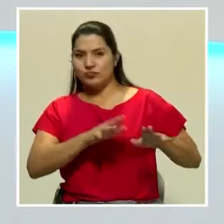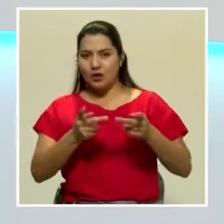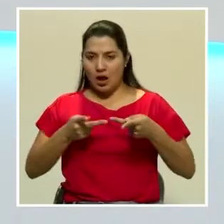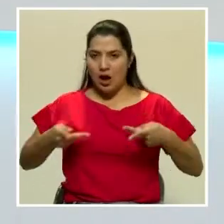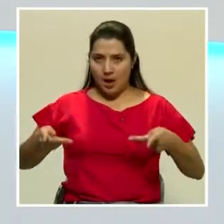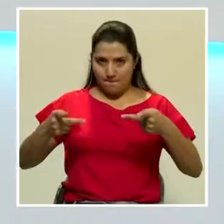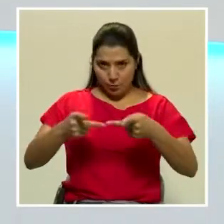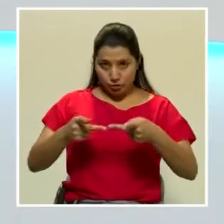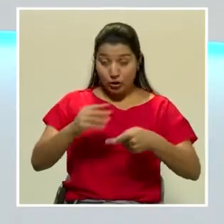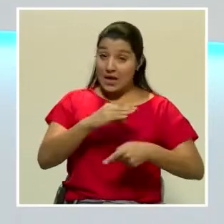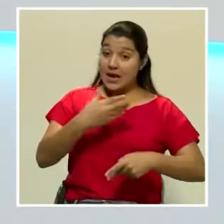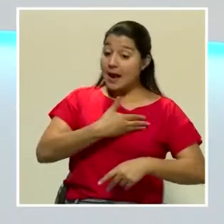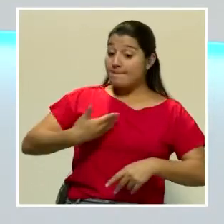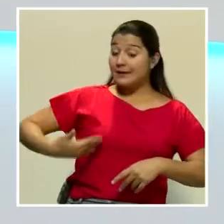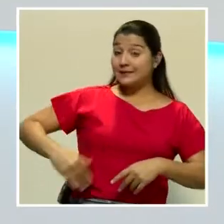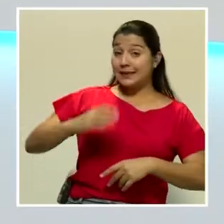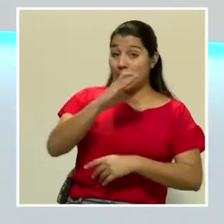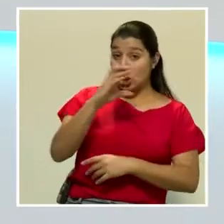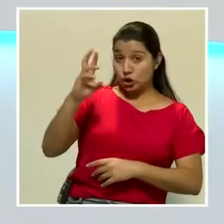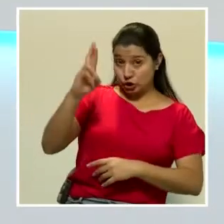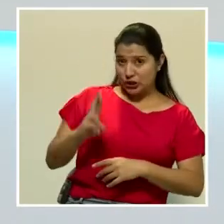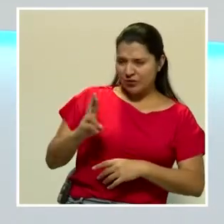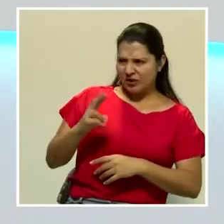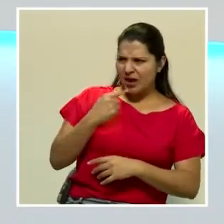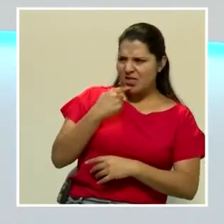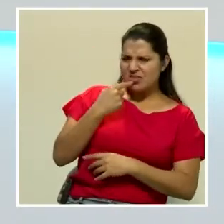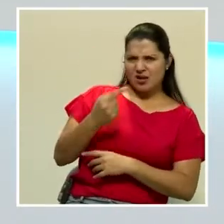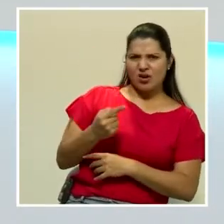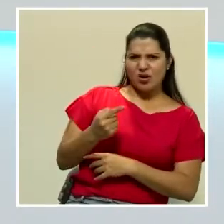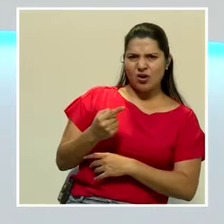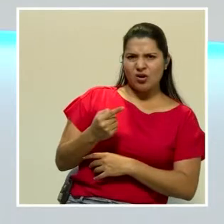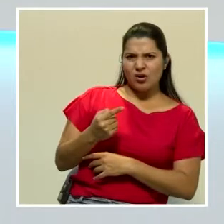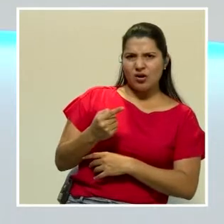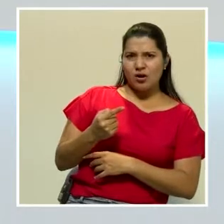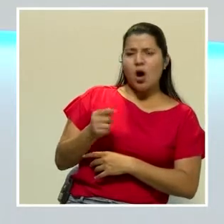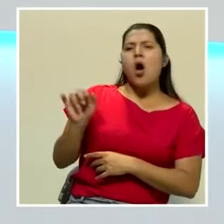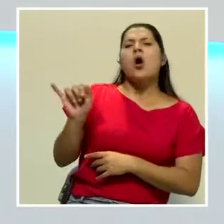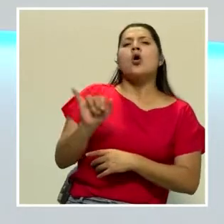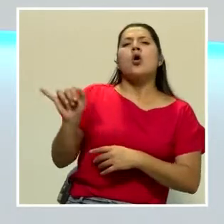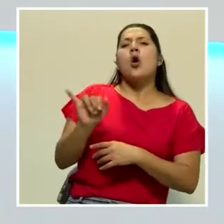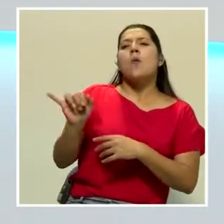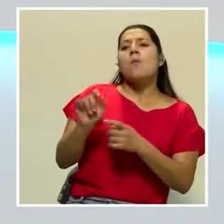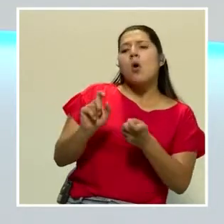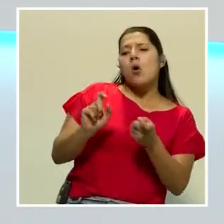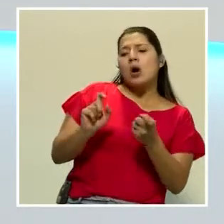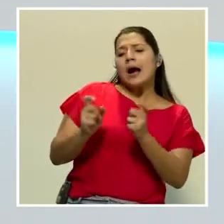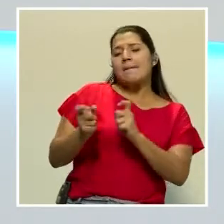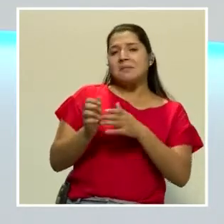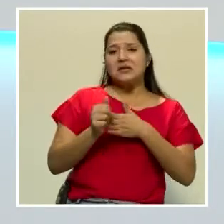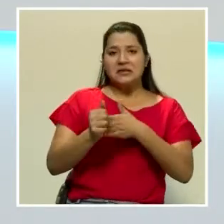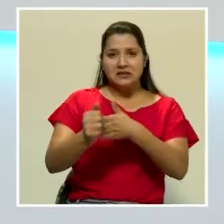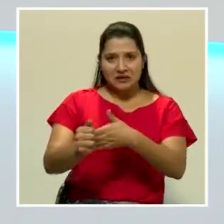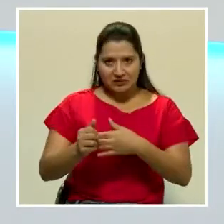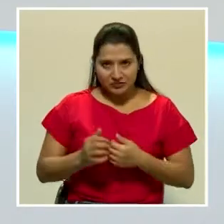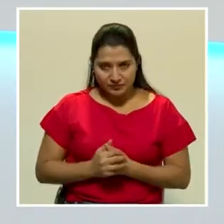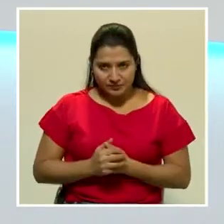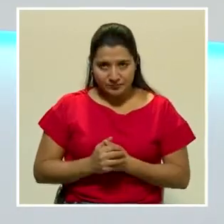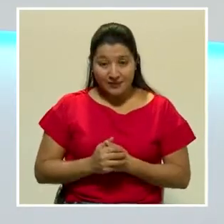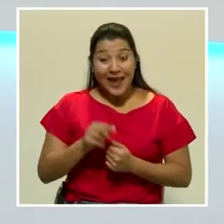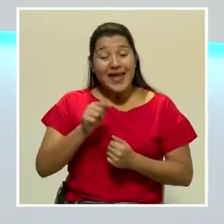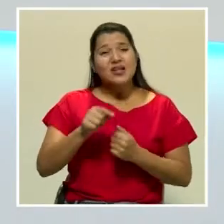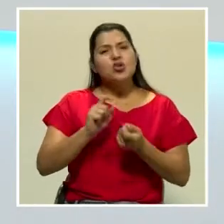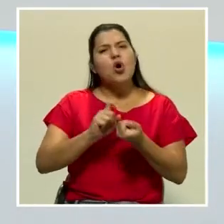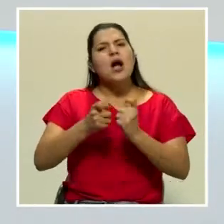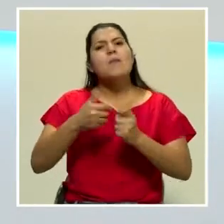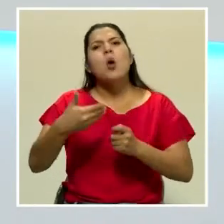que el presidente de la República lo catalogó como un refrescamiento de liderazgos. Los cambios regirán